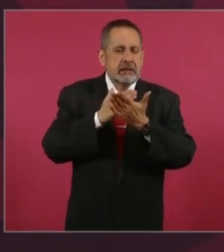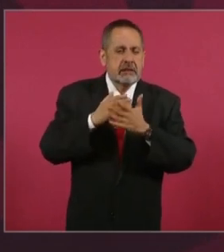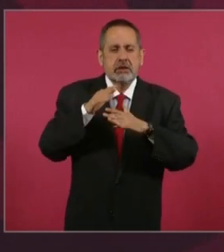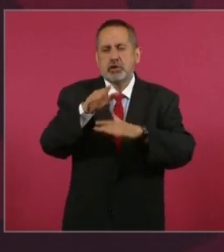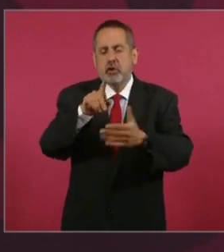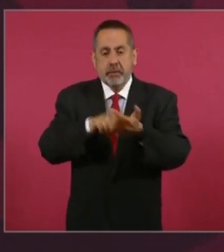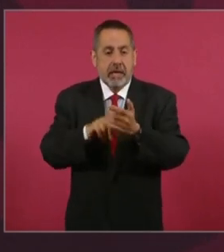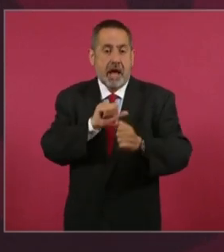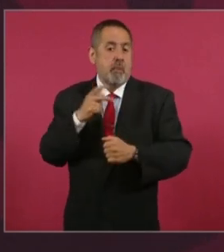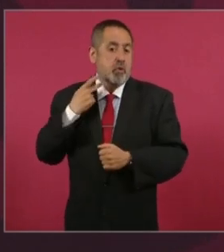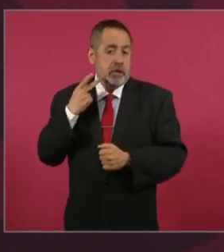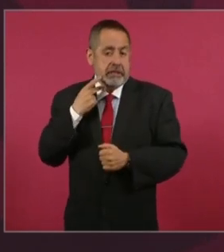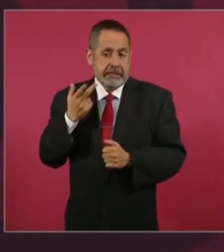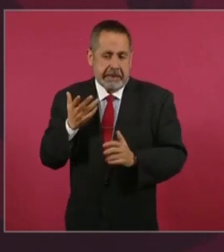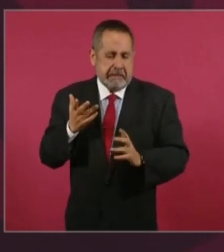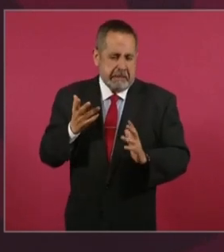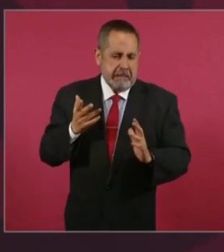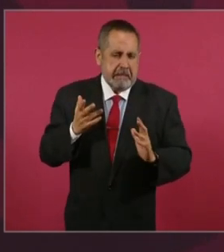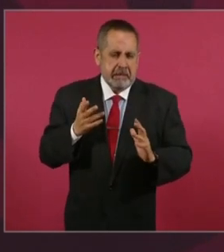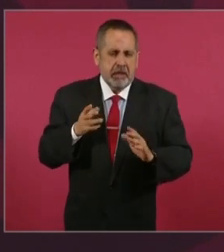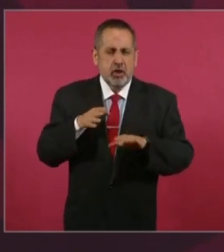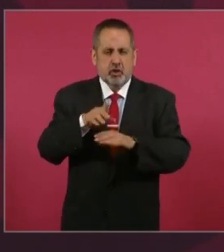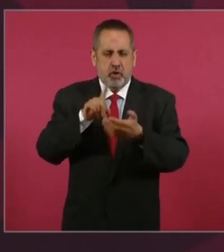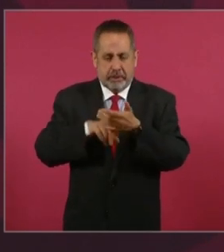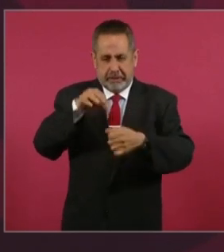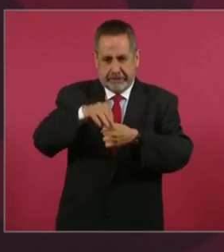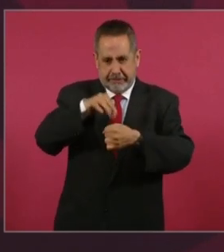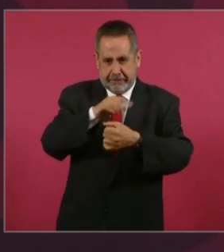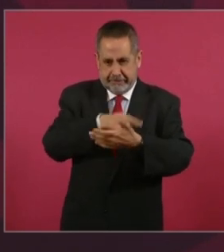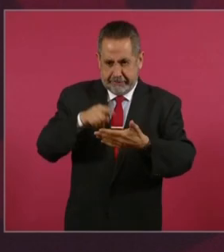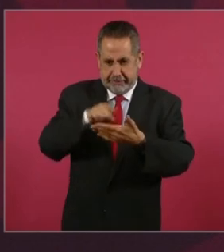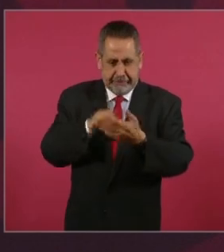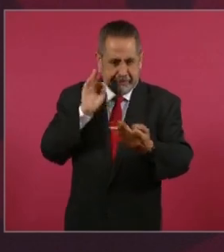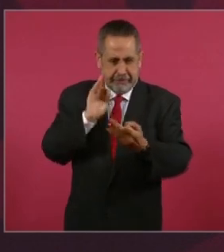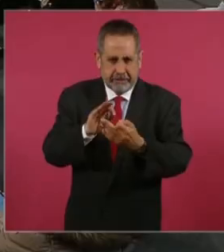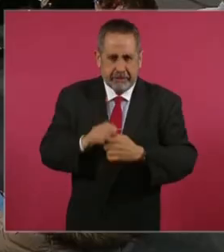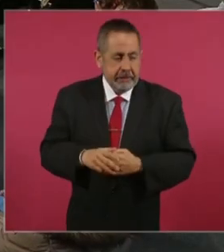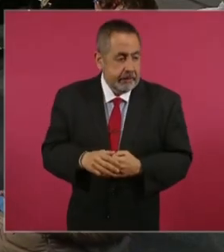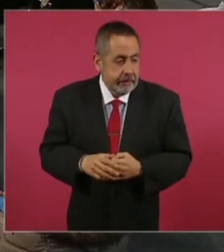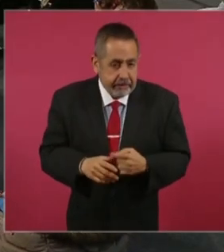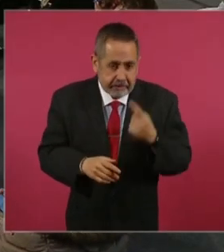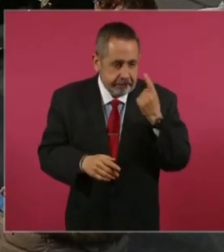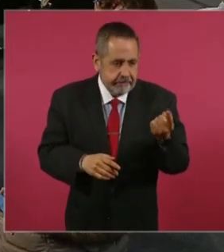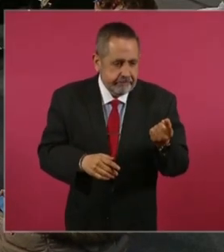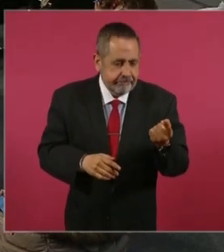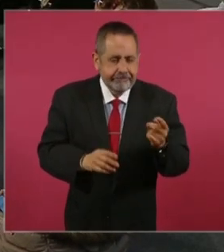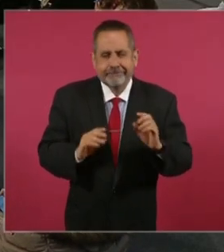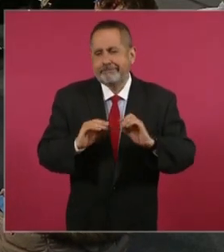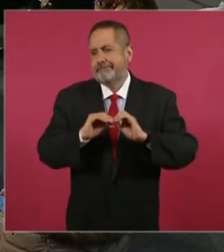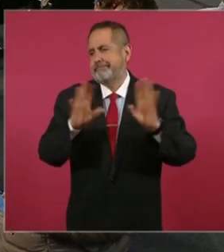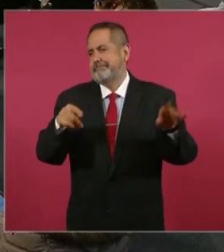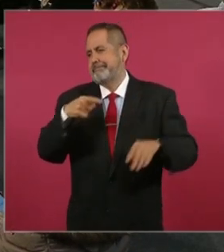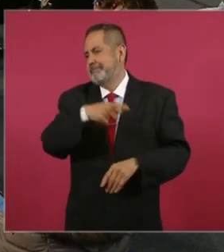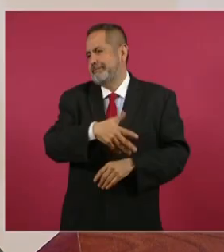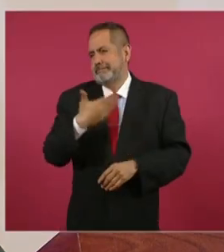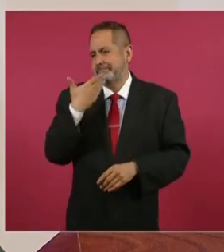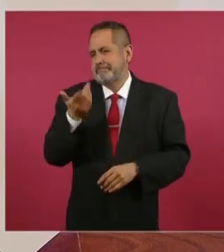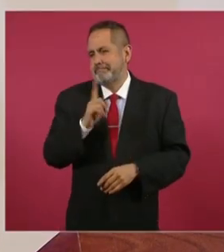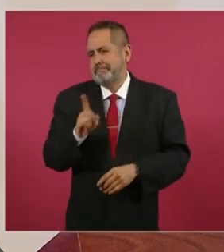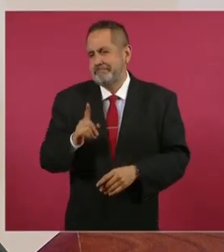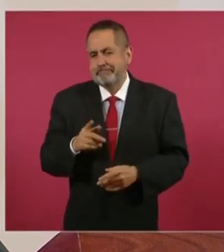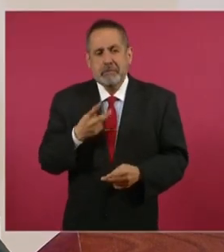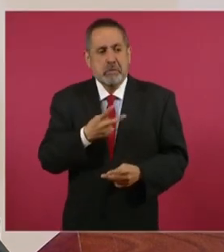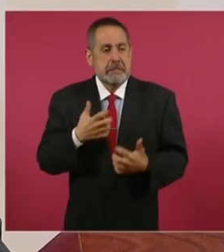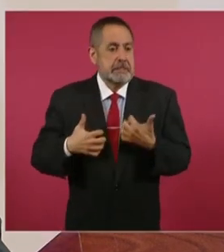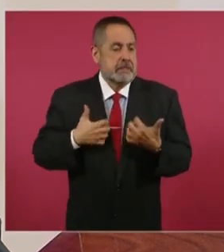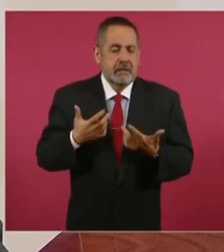la cuestión política con la cuestión electoral pues ahí está la explicación entonces